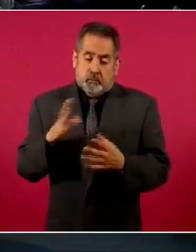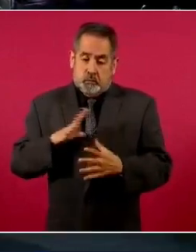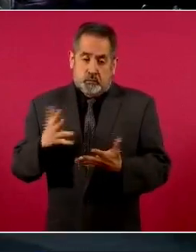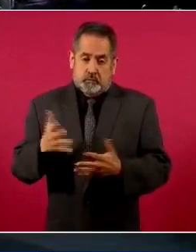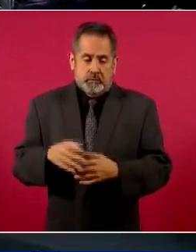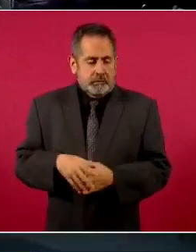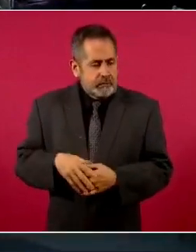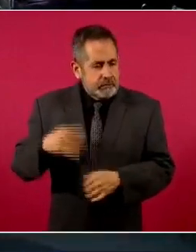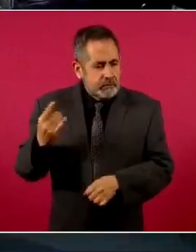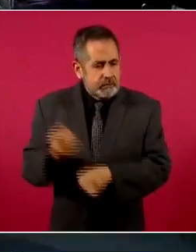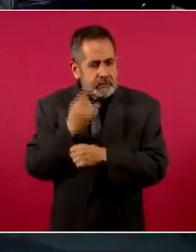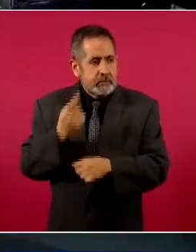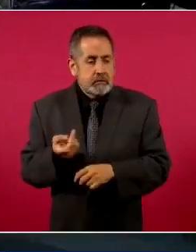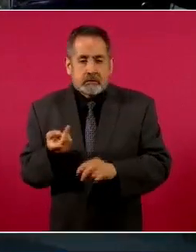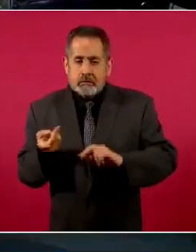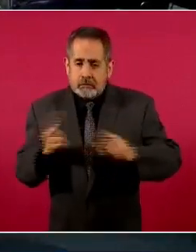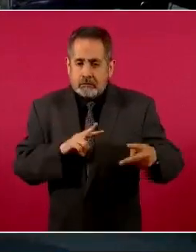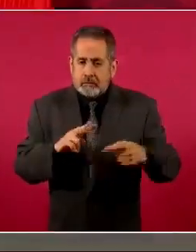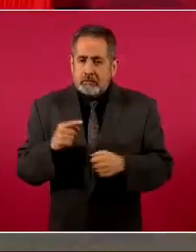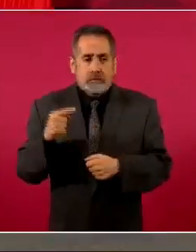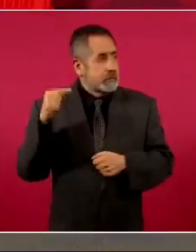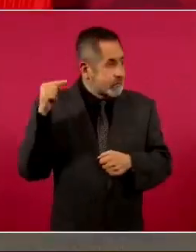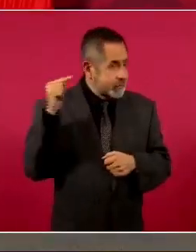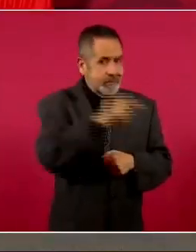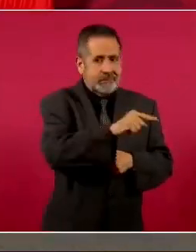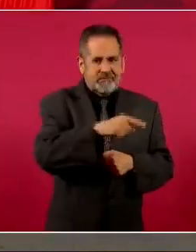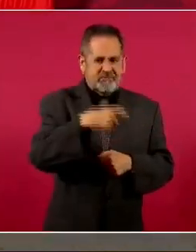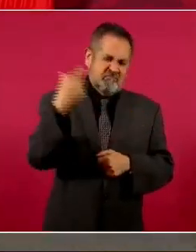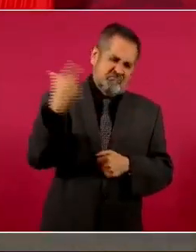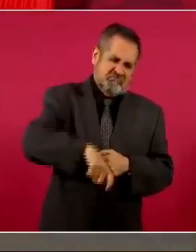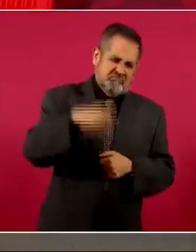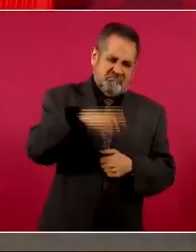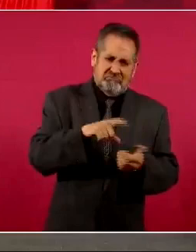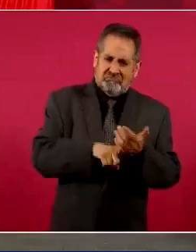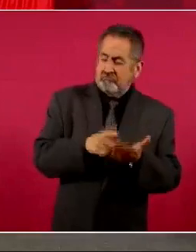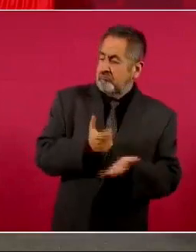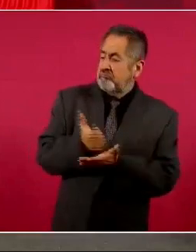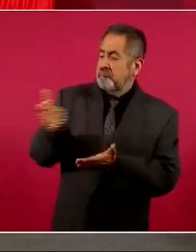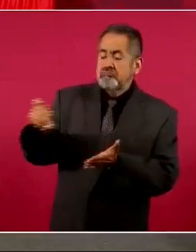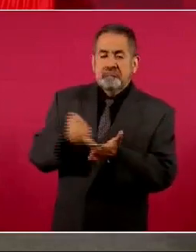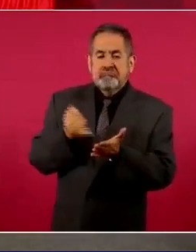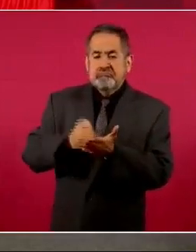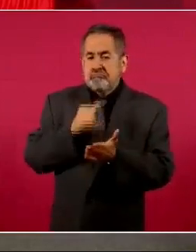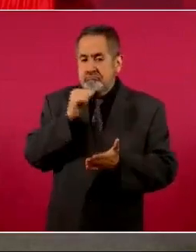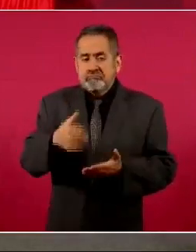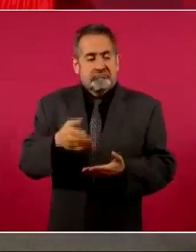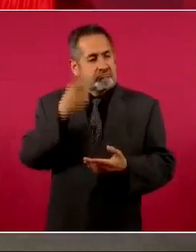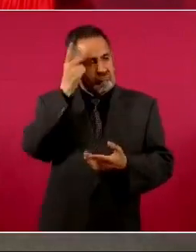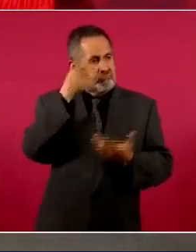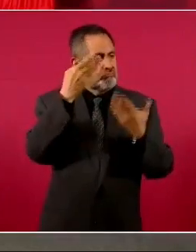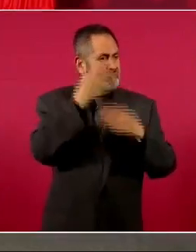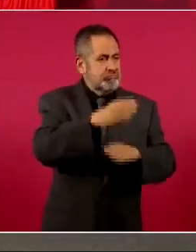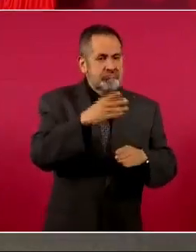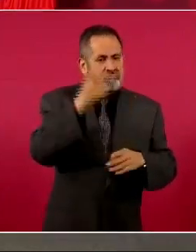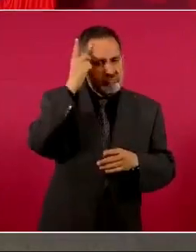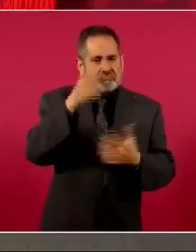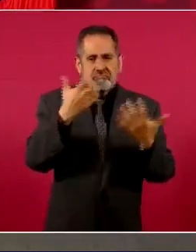los que no pagaban impuestos eran los de arriba, los grandes banqueros, los grandes